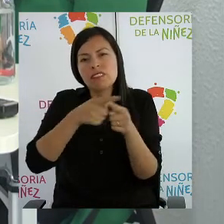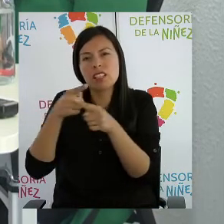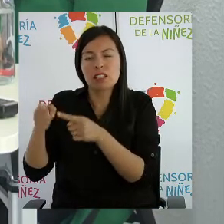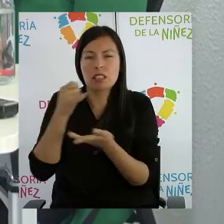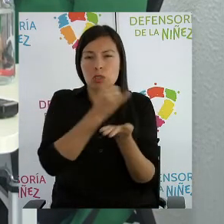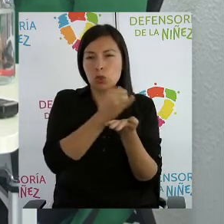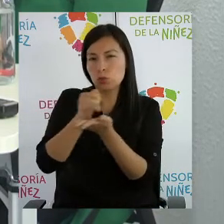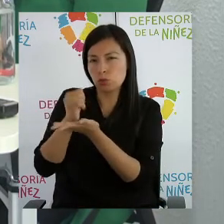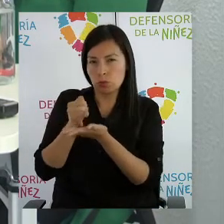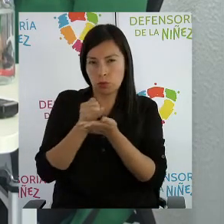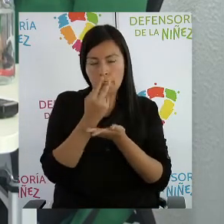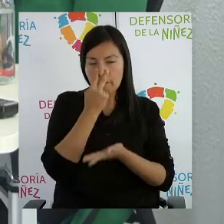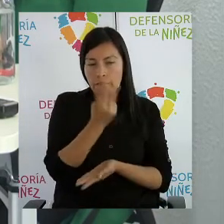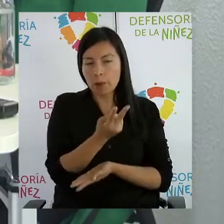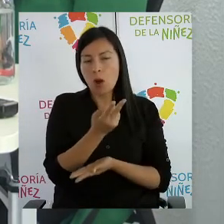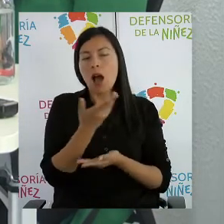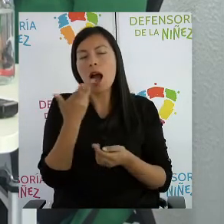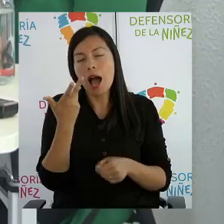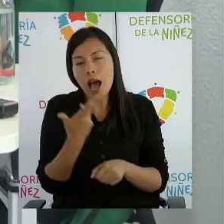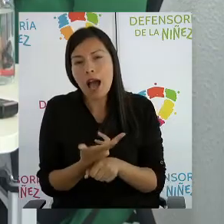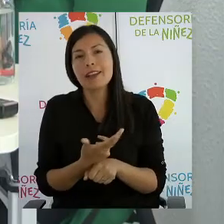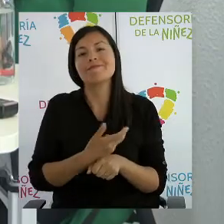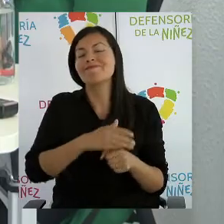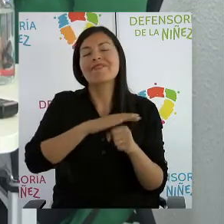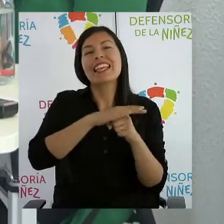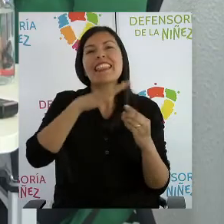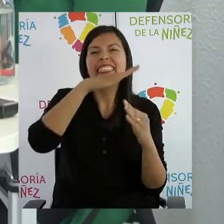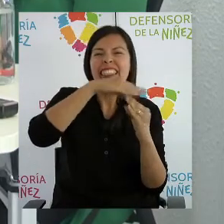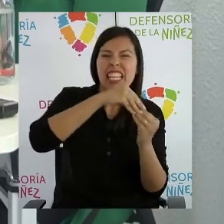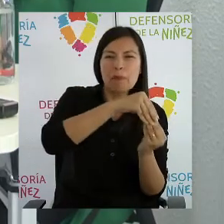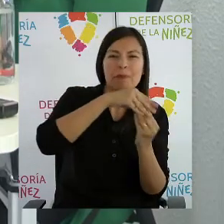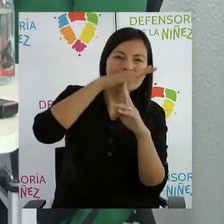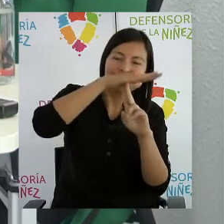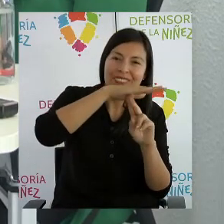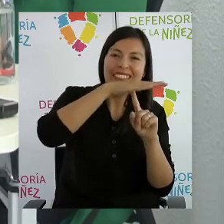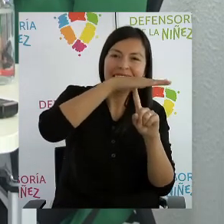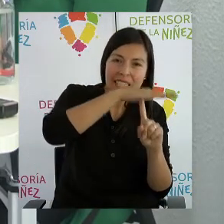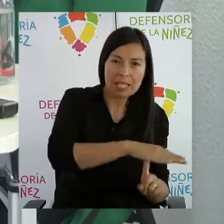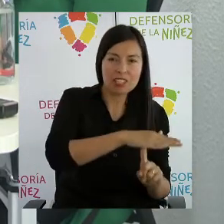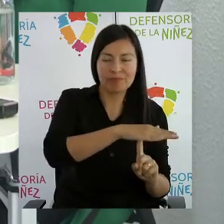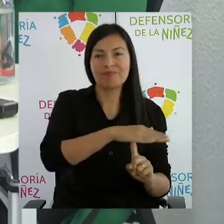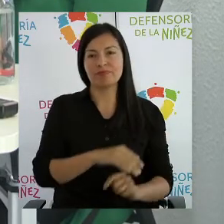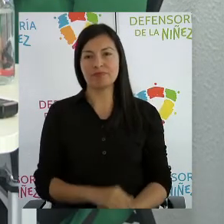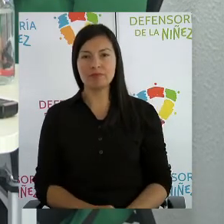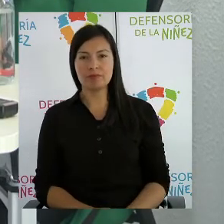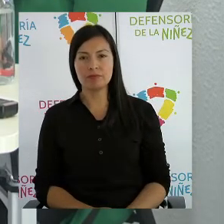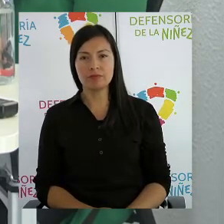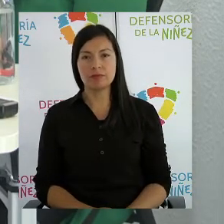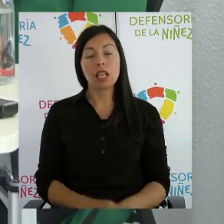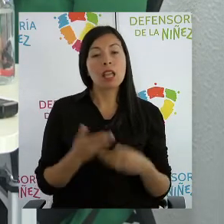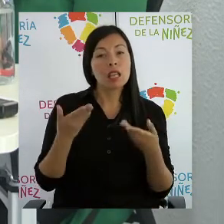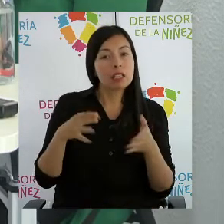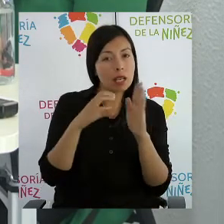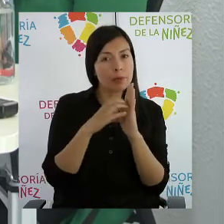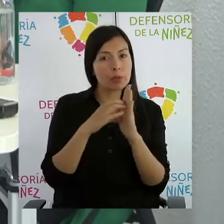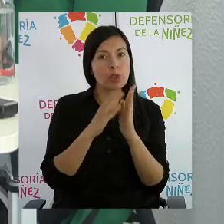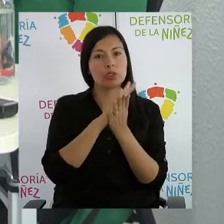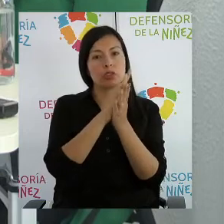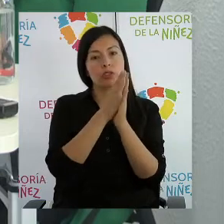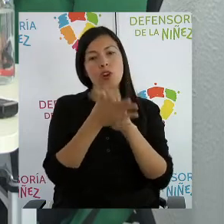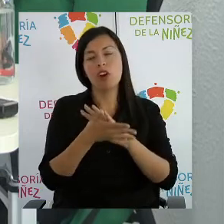es que se producen situaciones de discriminación. Este capítulo no va a poder abordar todas